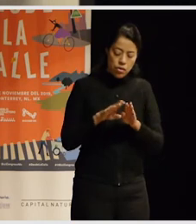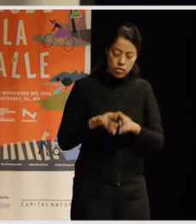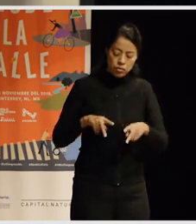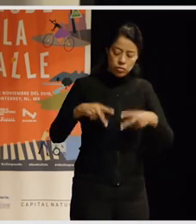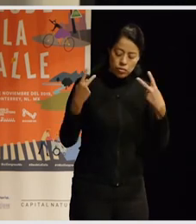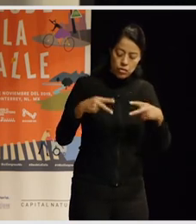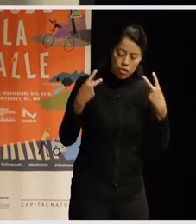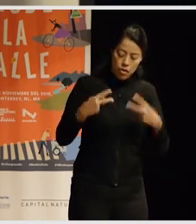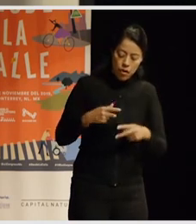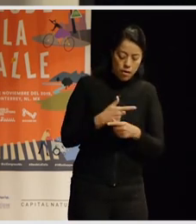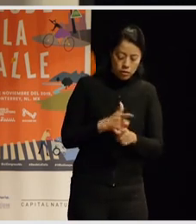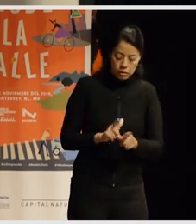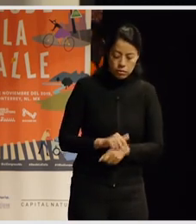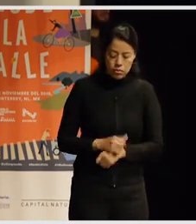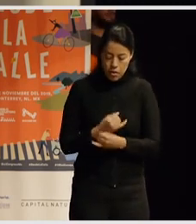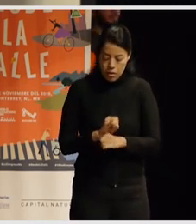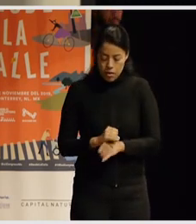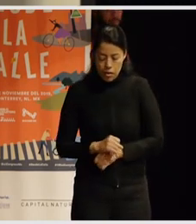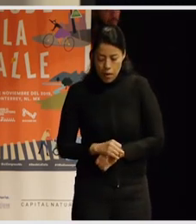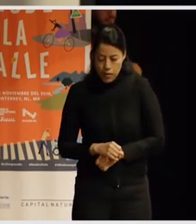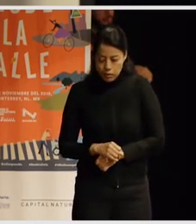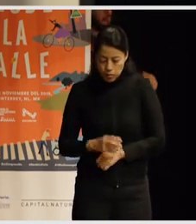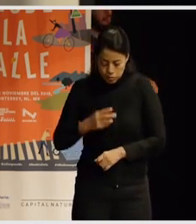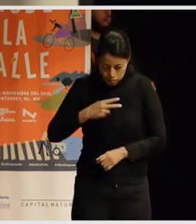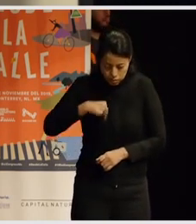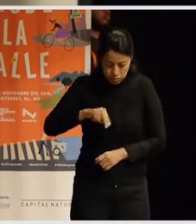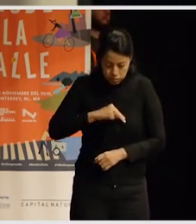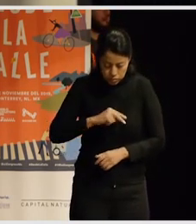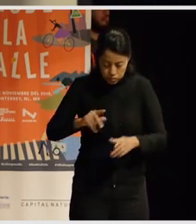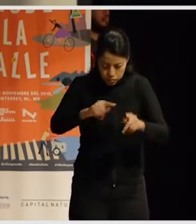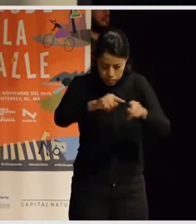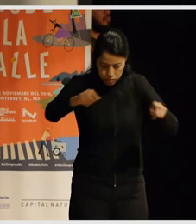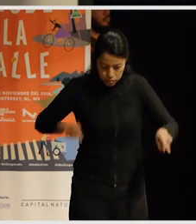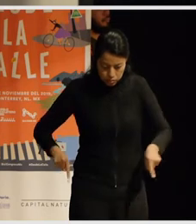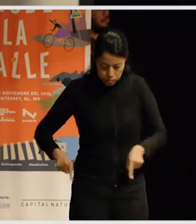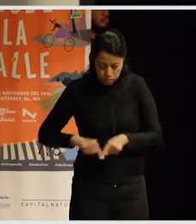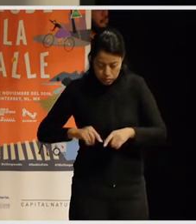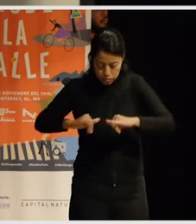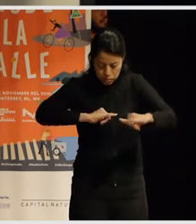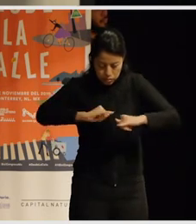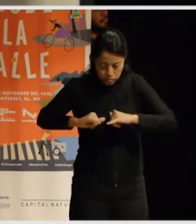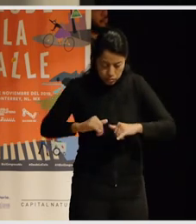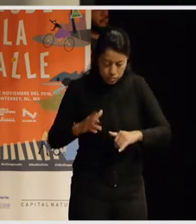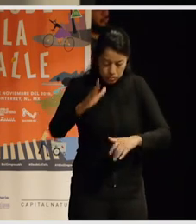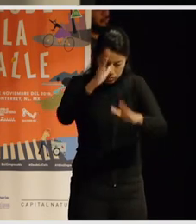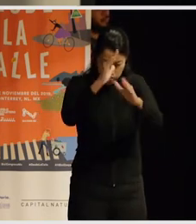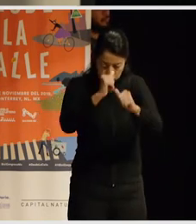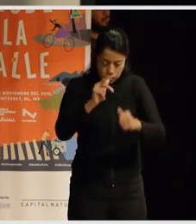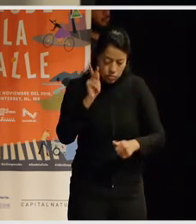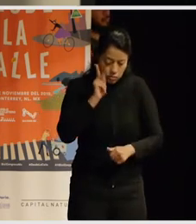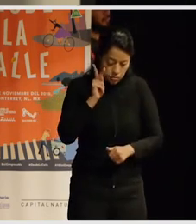y en plan no hicimos acuerdos hicimos pruebas y esos acuerdos